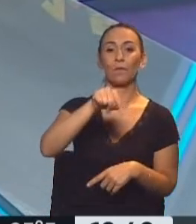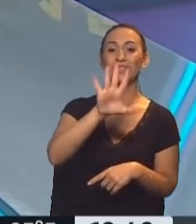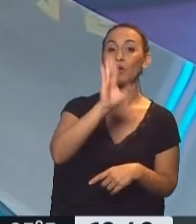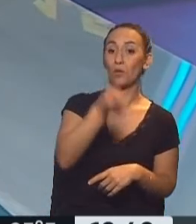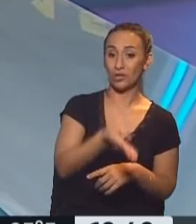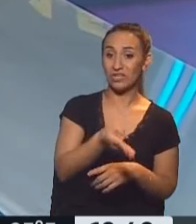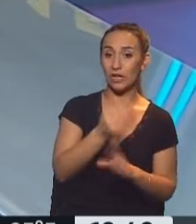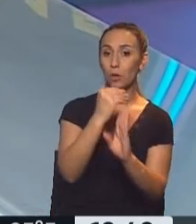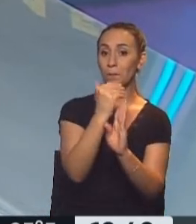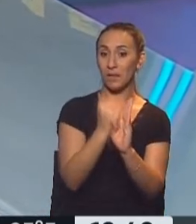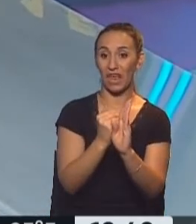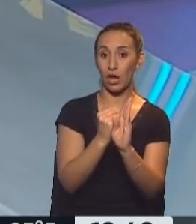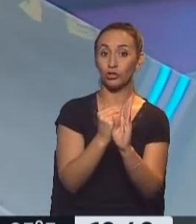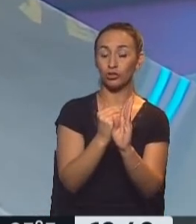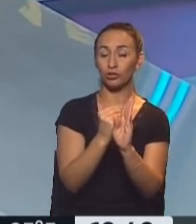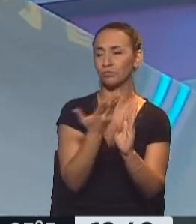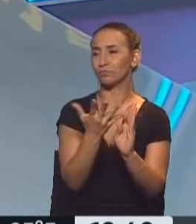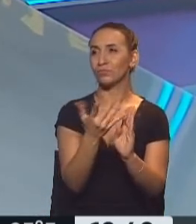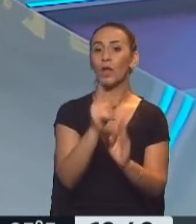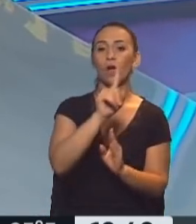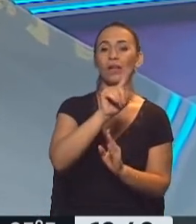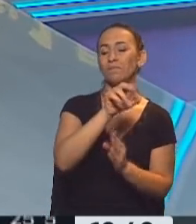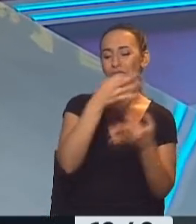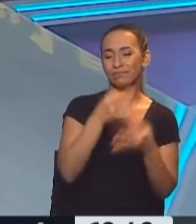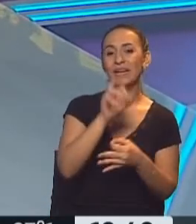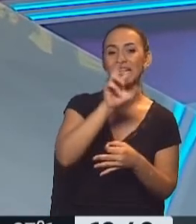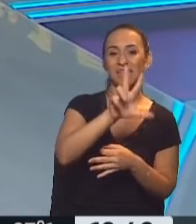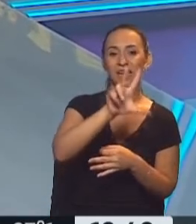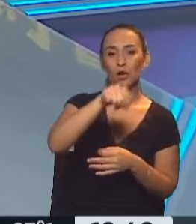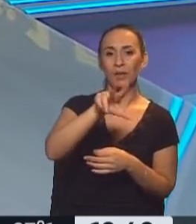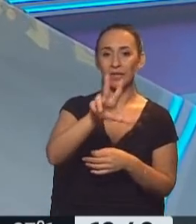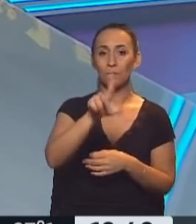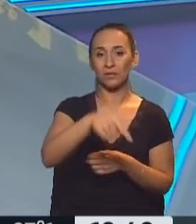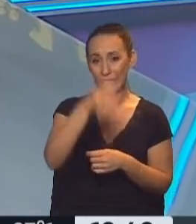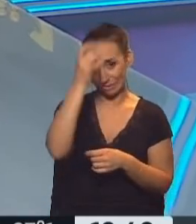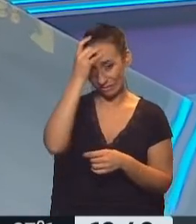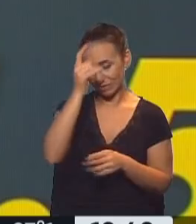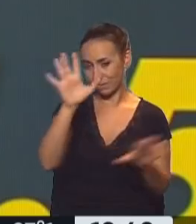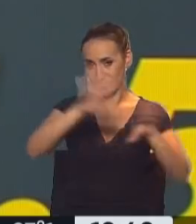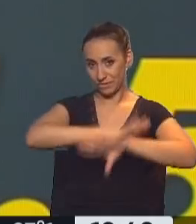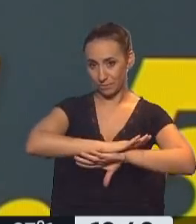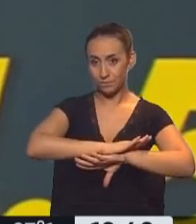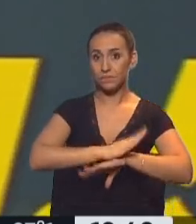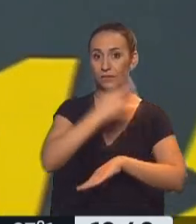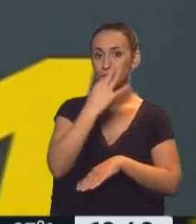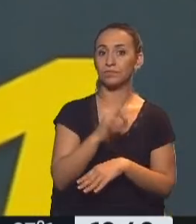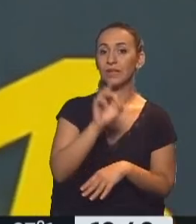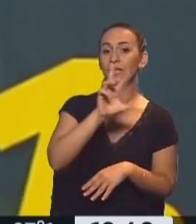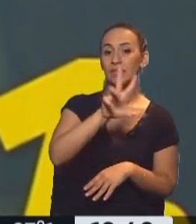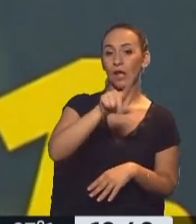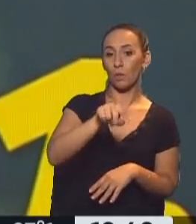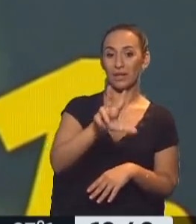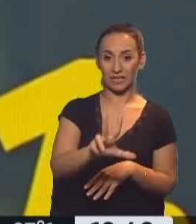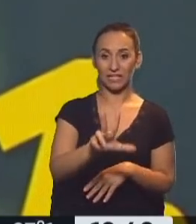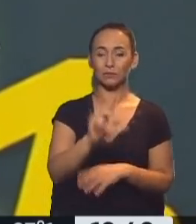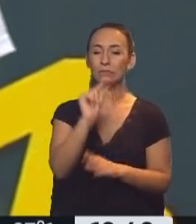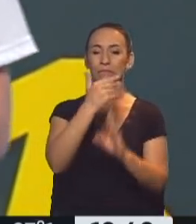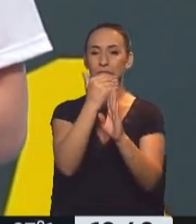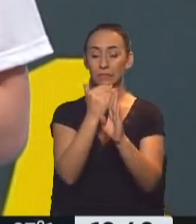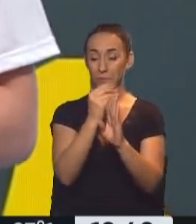va a estar a 131 pesos para fines de 2022. ¿Sí? Esto hay que contar que termina el año y la idea es poder ver estos números. Por eso